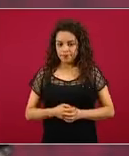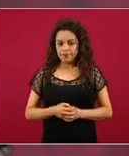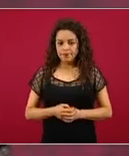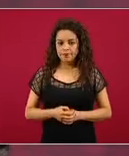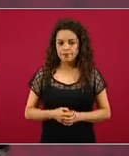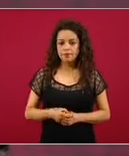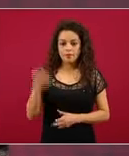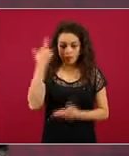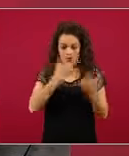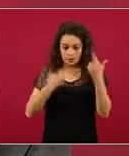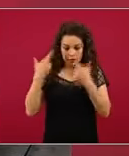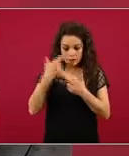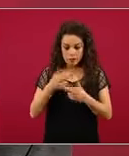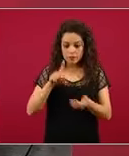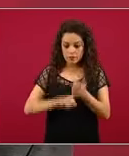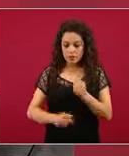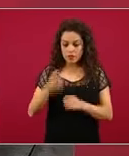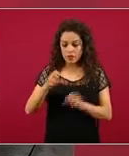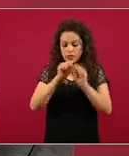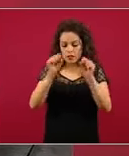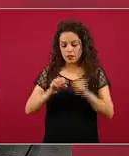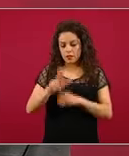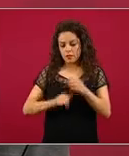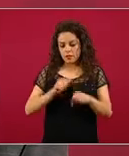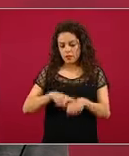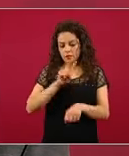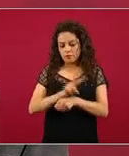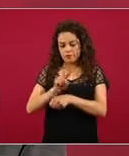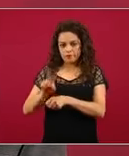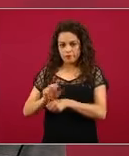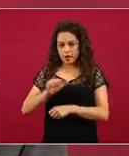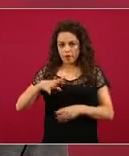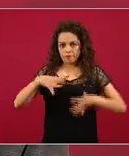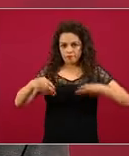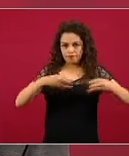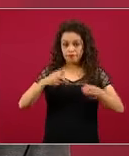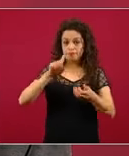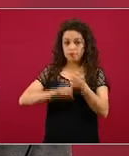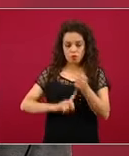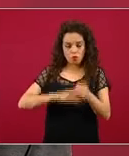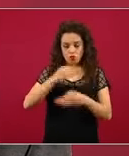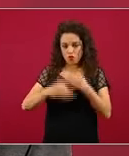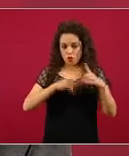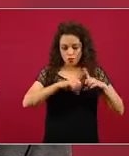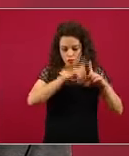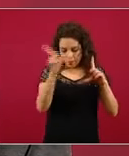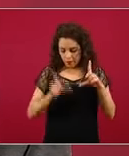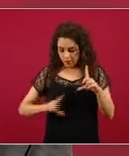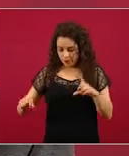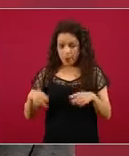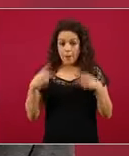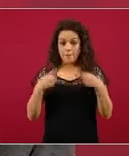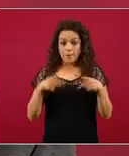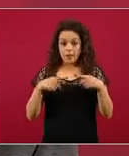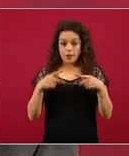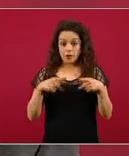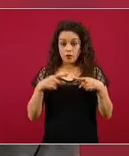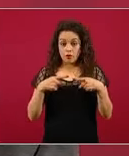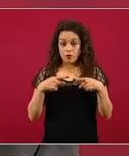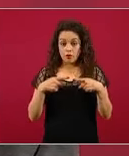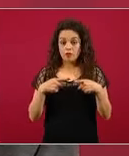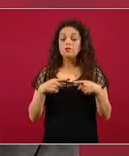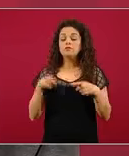una función del Sistema Nacional de Vigilancia Epidemiológica que cubre a todo el territorio. Las personas informantes primarias son